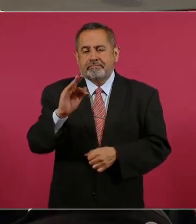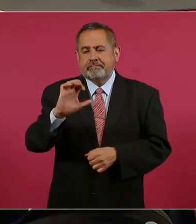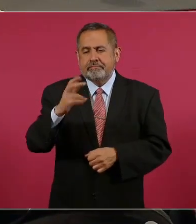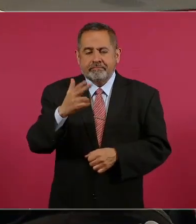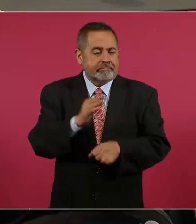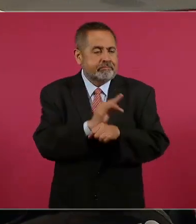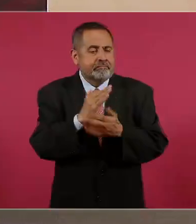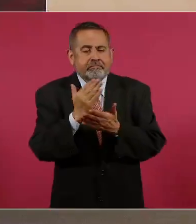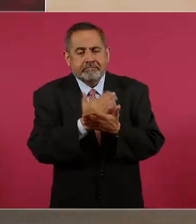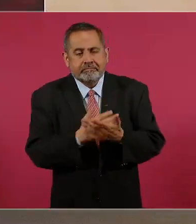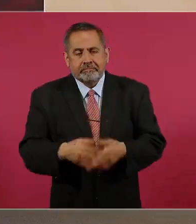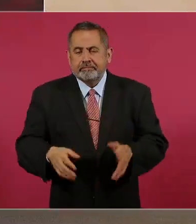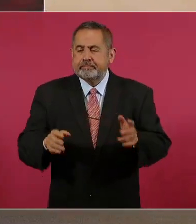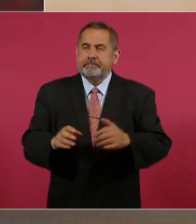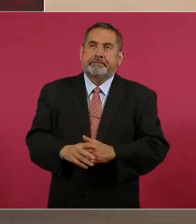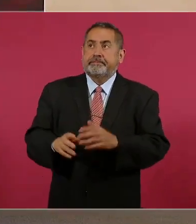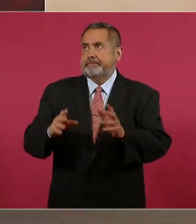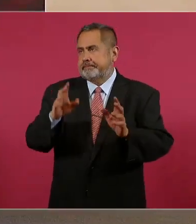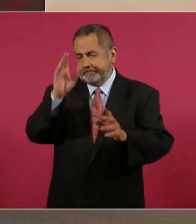Sí. Uy,